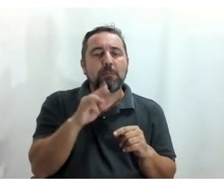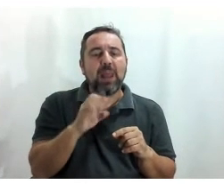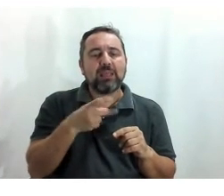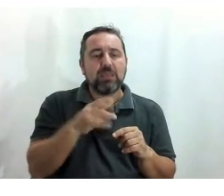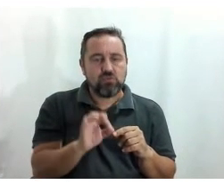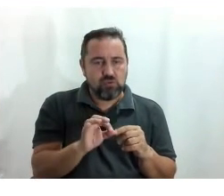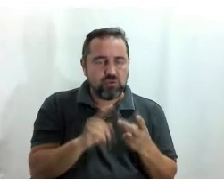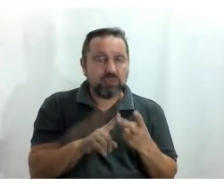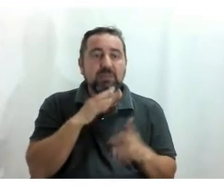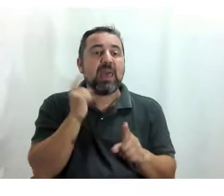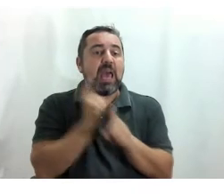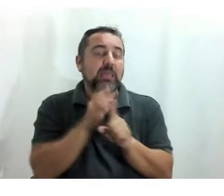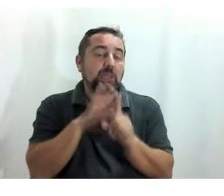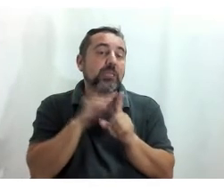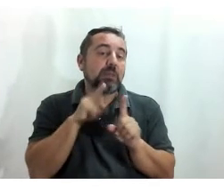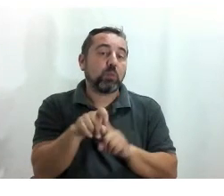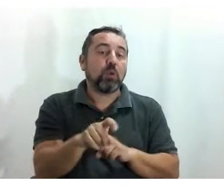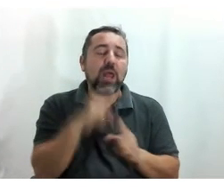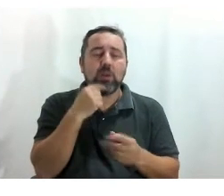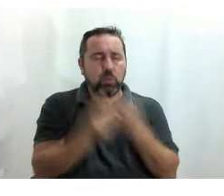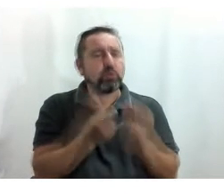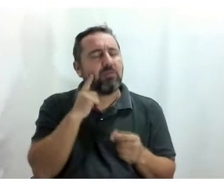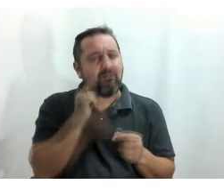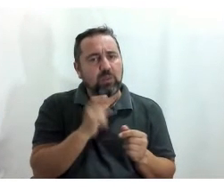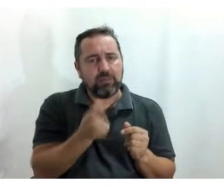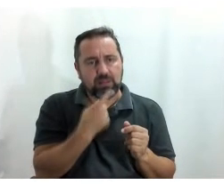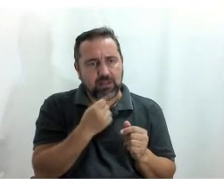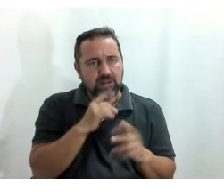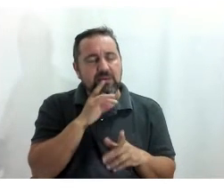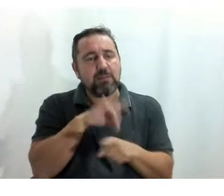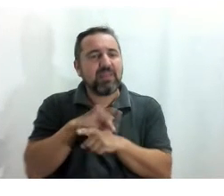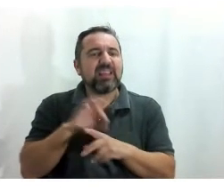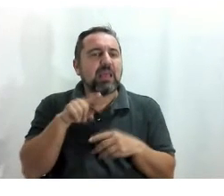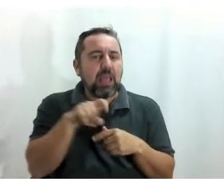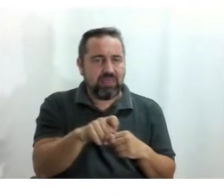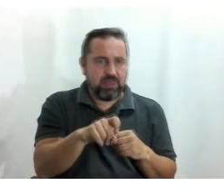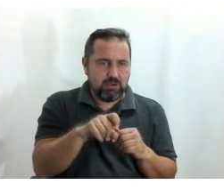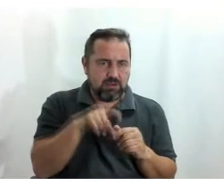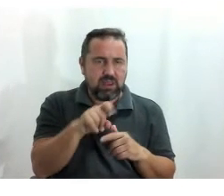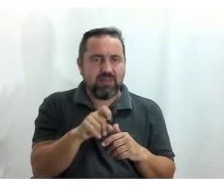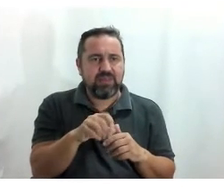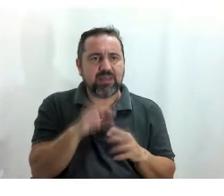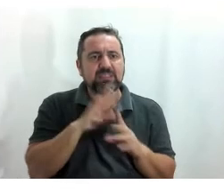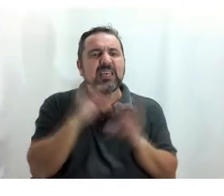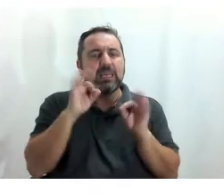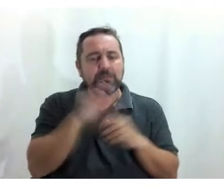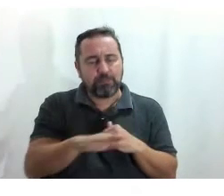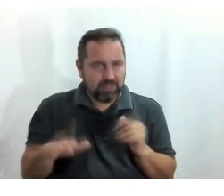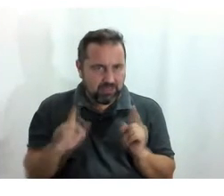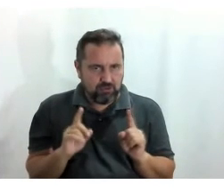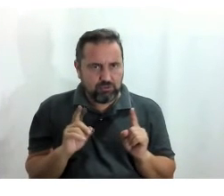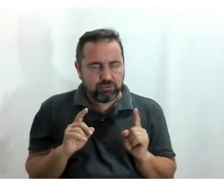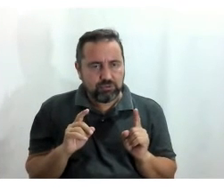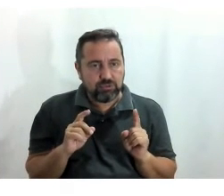fármaco antitumoral que se emplea muy frecuentemente en pacientes con cáncer, sobre todo en cánceres pediátricos.